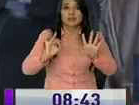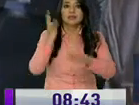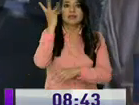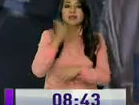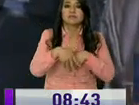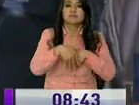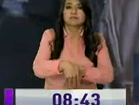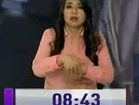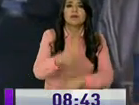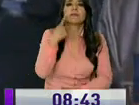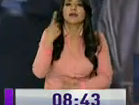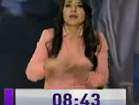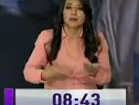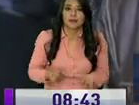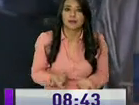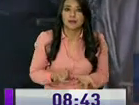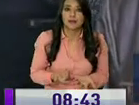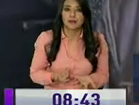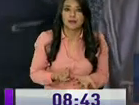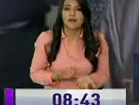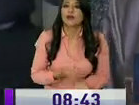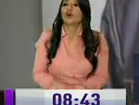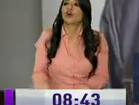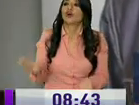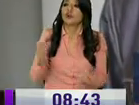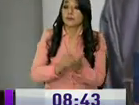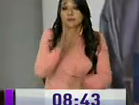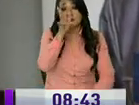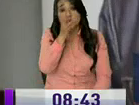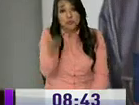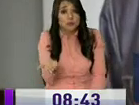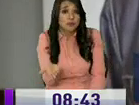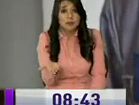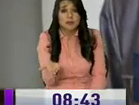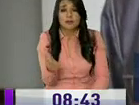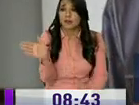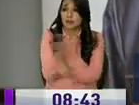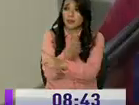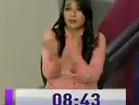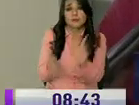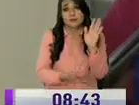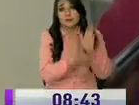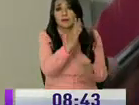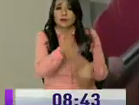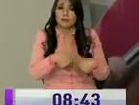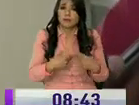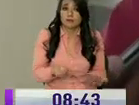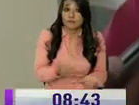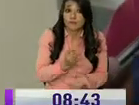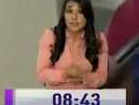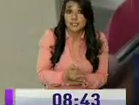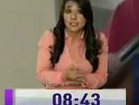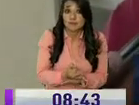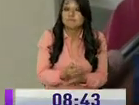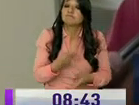qué? Para que una vez más le digan que se burlaron con nosotros como ciudadanos. El sector del comercio